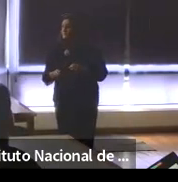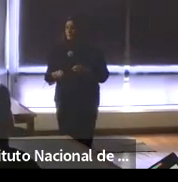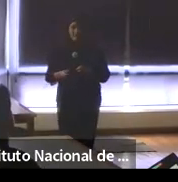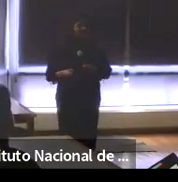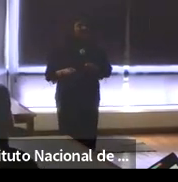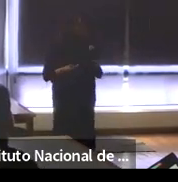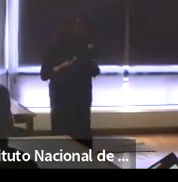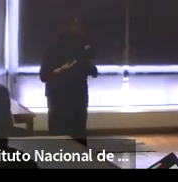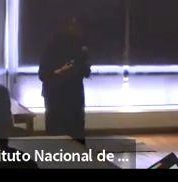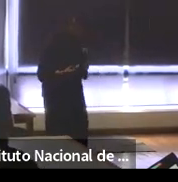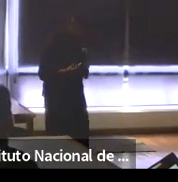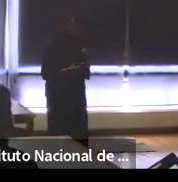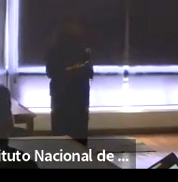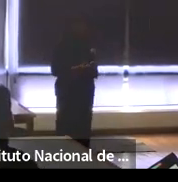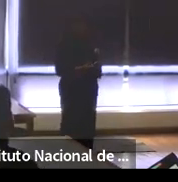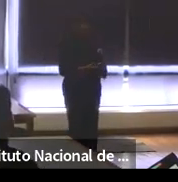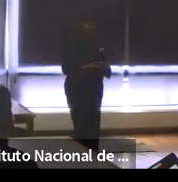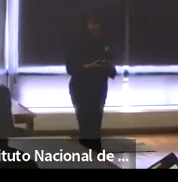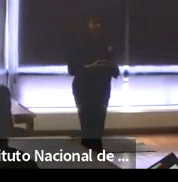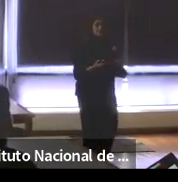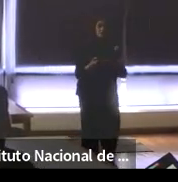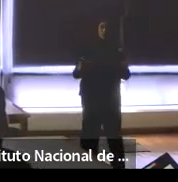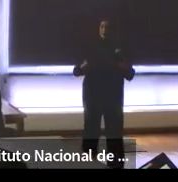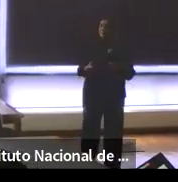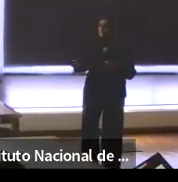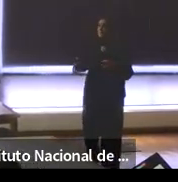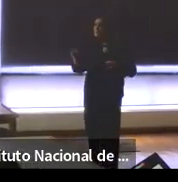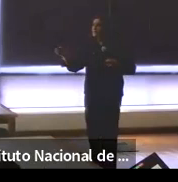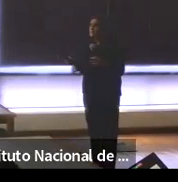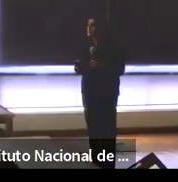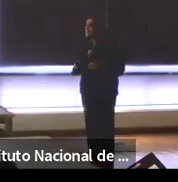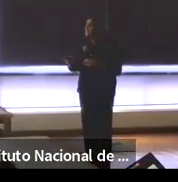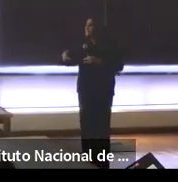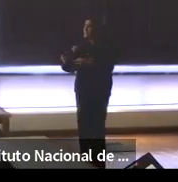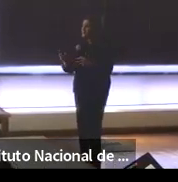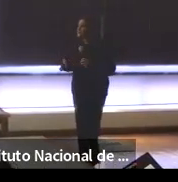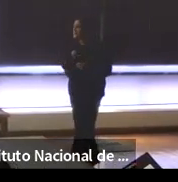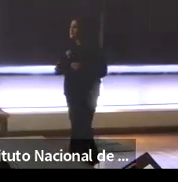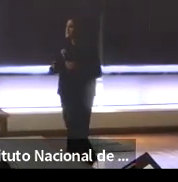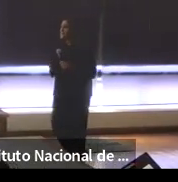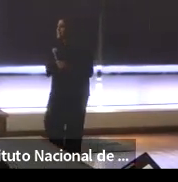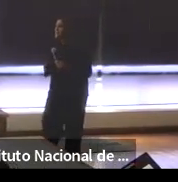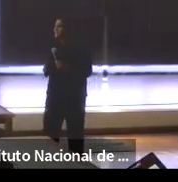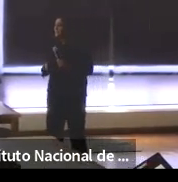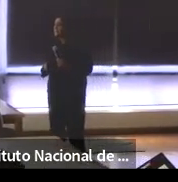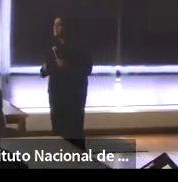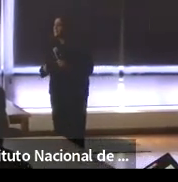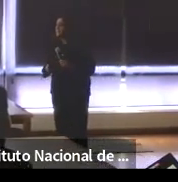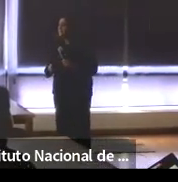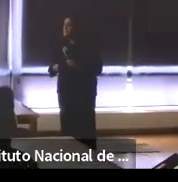partes tienes que saber cuál es la relación que existe entre las personas que están involucradas en esa